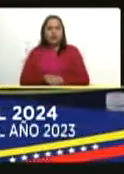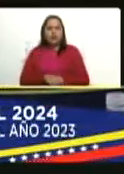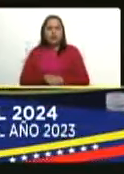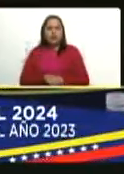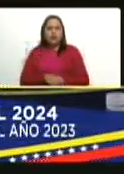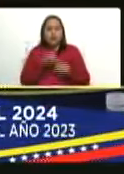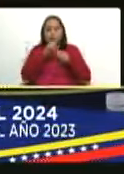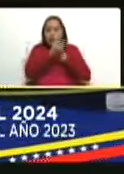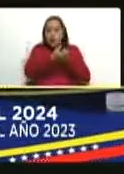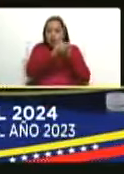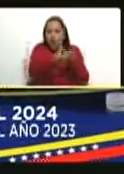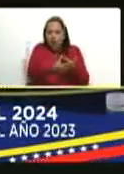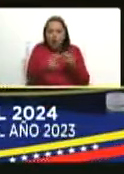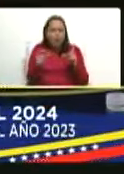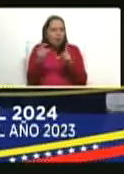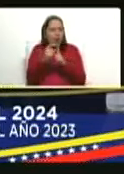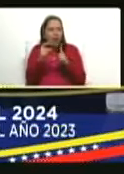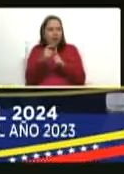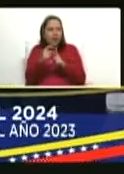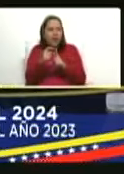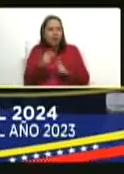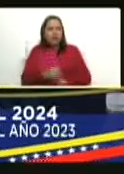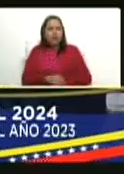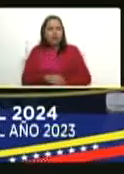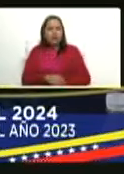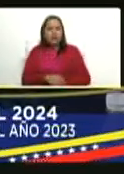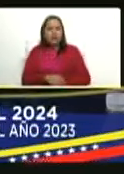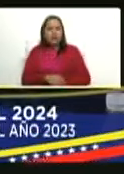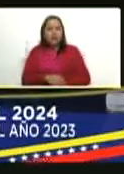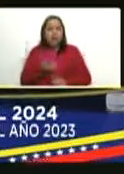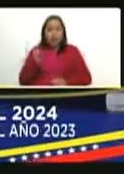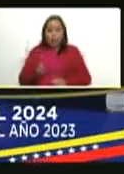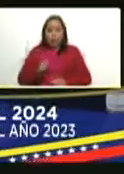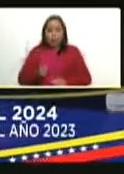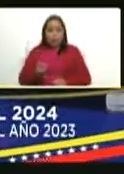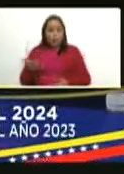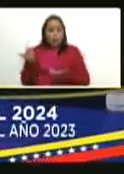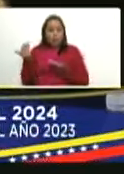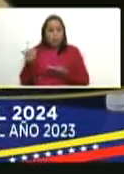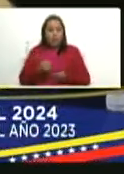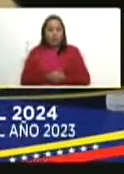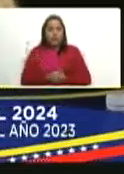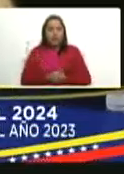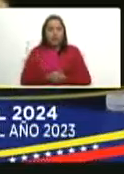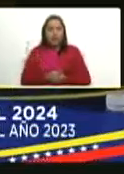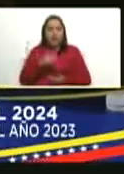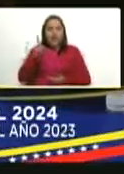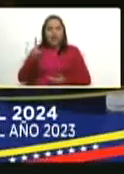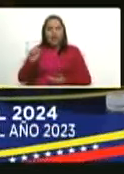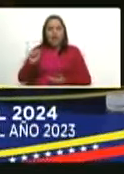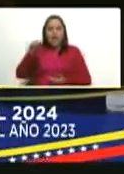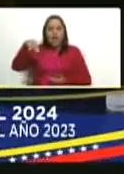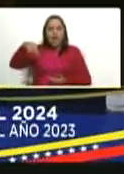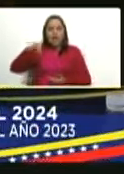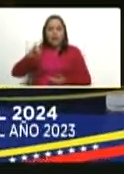del discurso de nuestro magistrado Damiani,